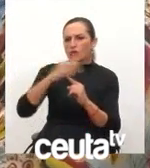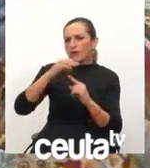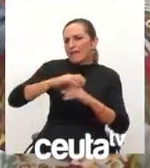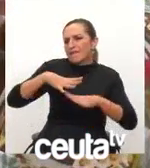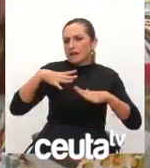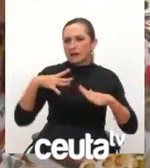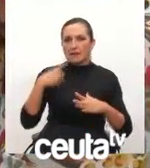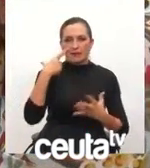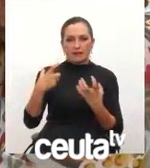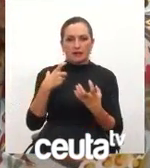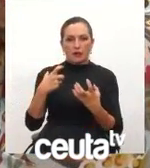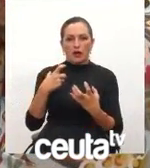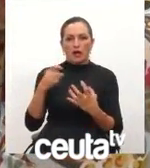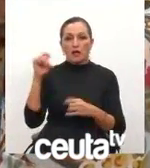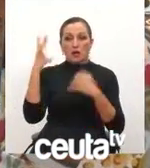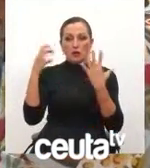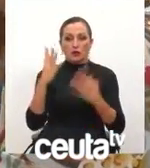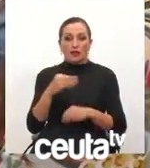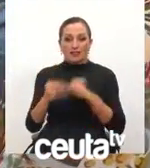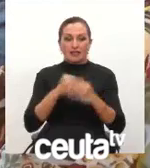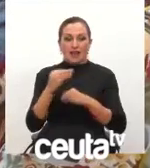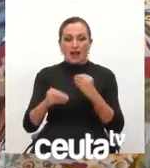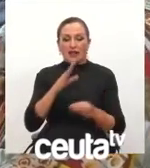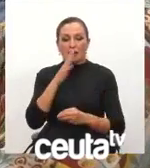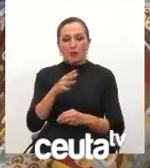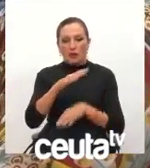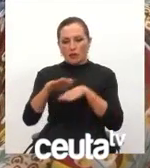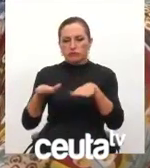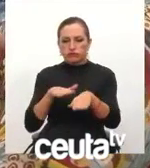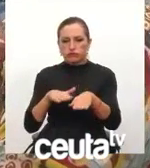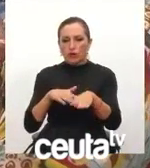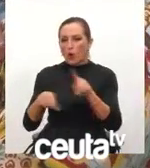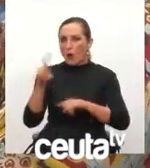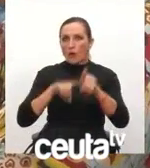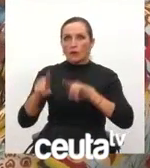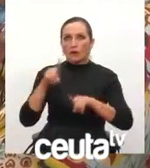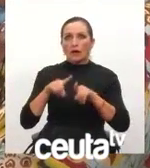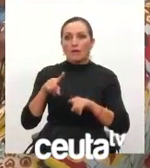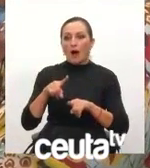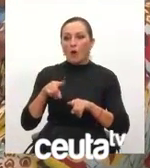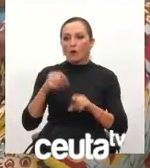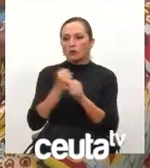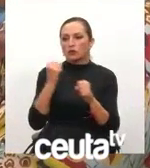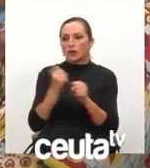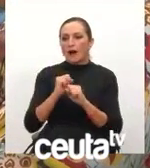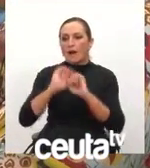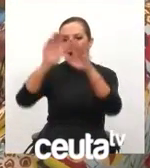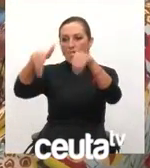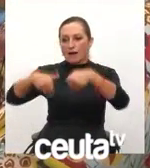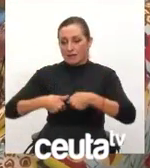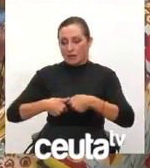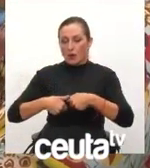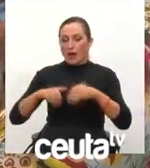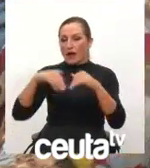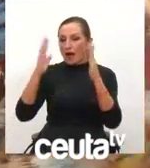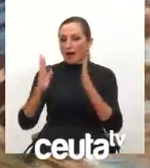hacen ilusiones porque tienen un grave problema en su barriada de aparcamiento, porque llegan de su trabajo y no tienen dónde aparcar y tienen que estar dando vueltas y vueltas